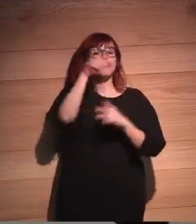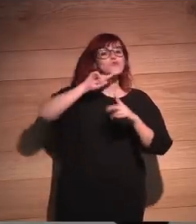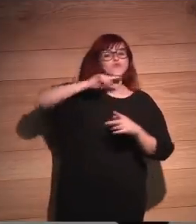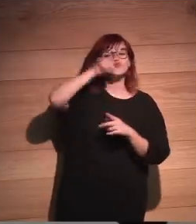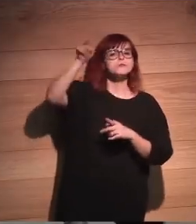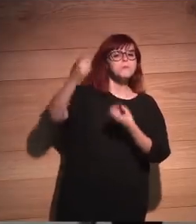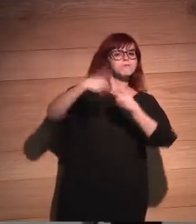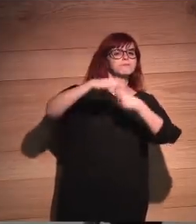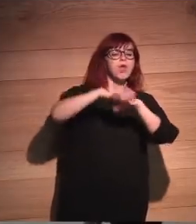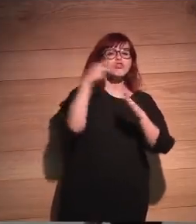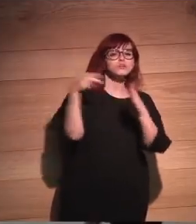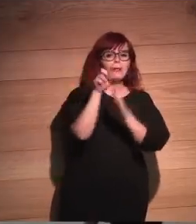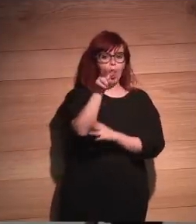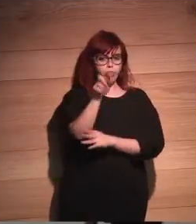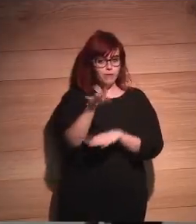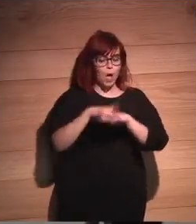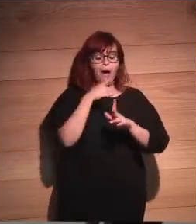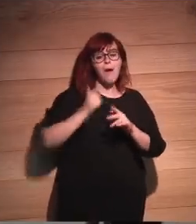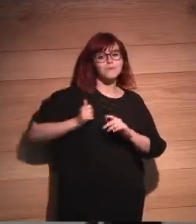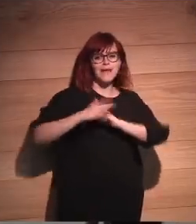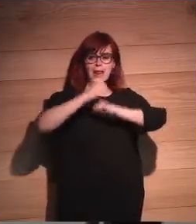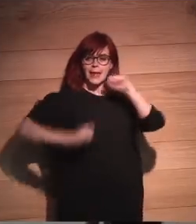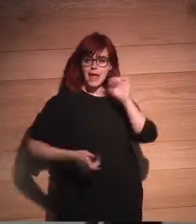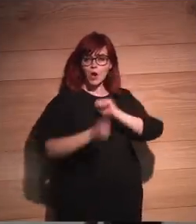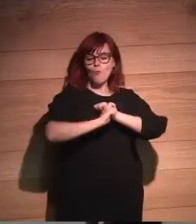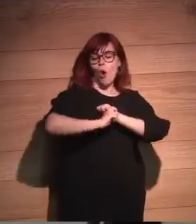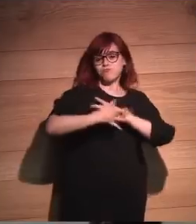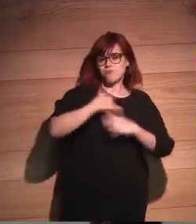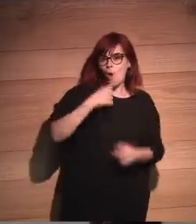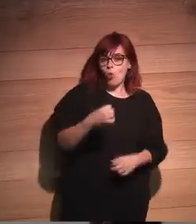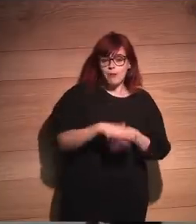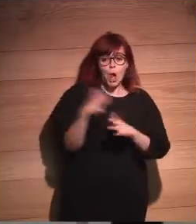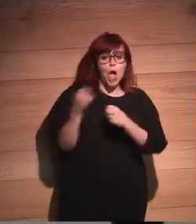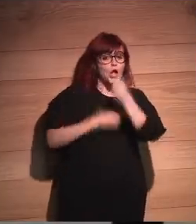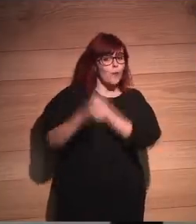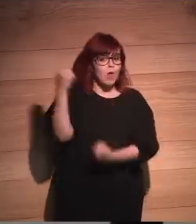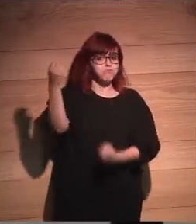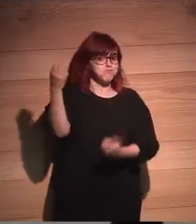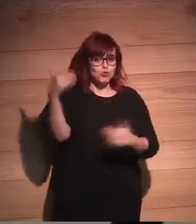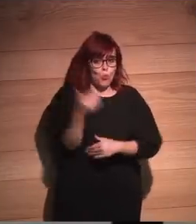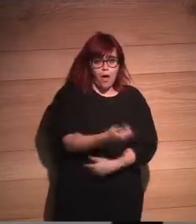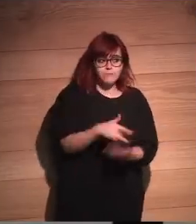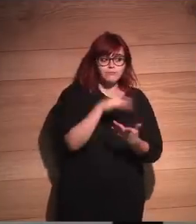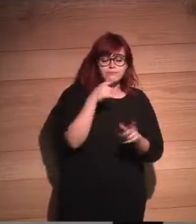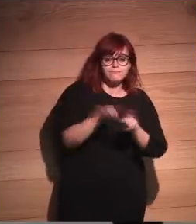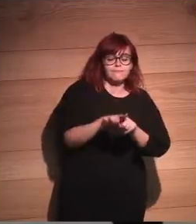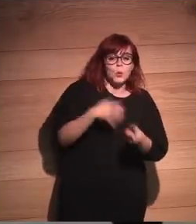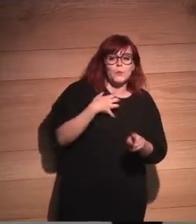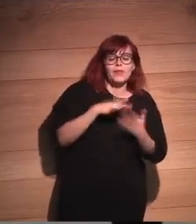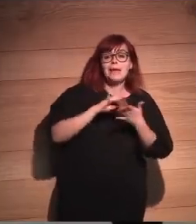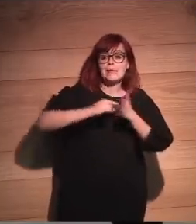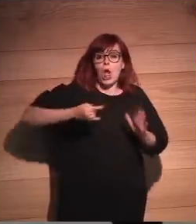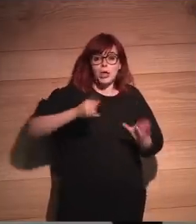dicho, la energía como geoestrategia. Y como no tiene potencial económico, no juega a